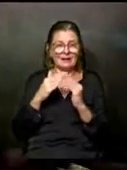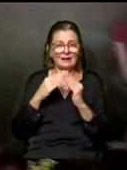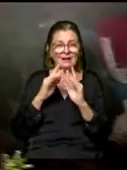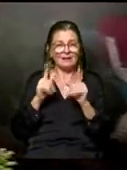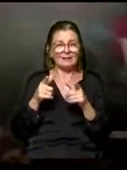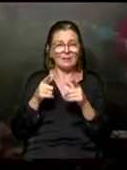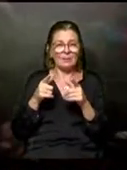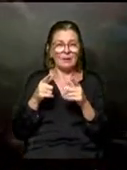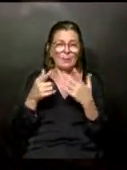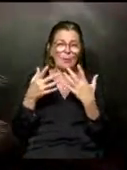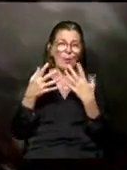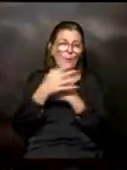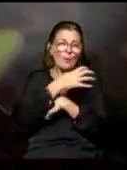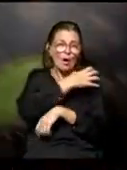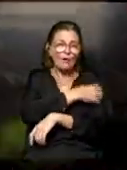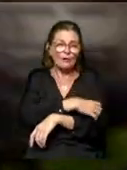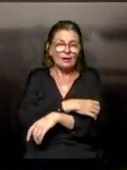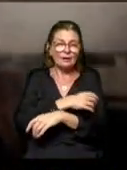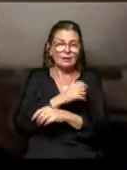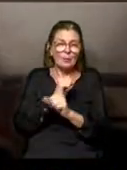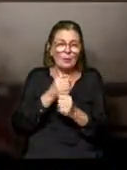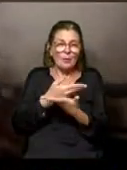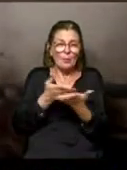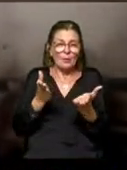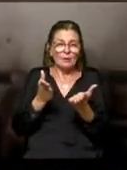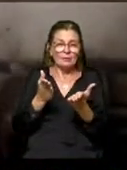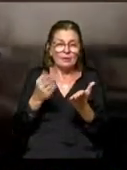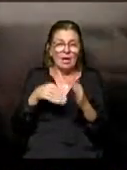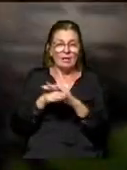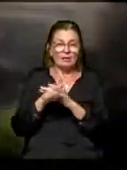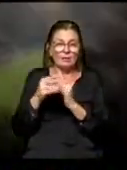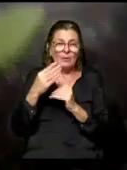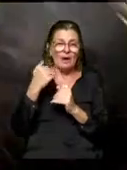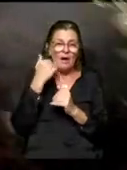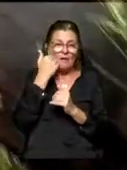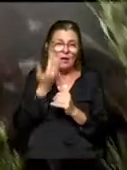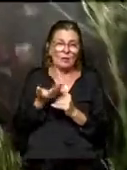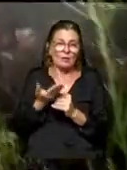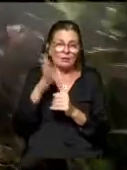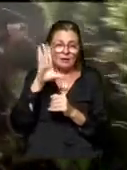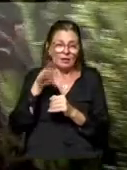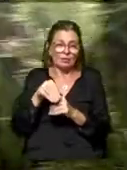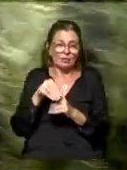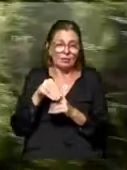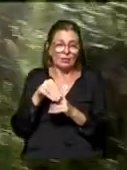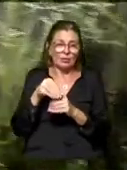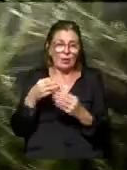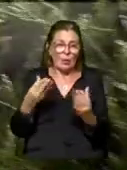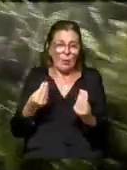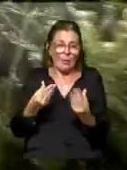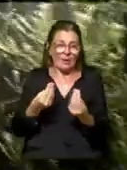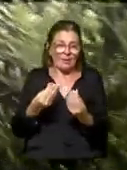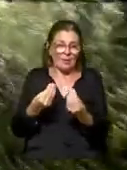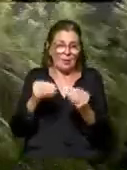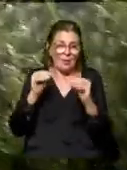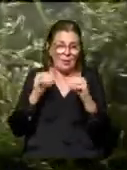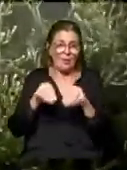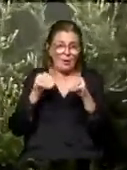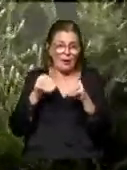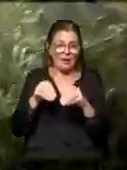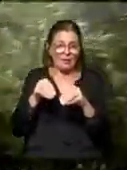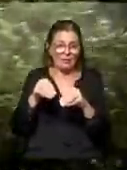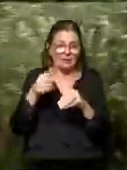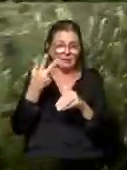muy precaria, no les muestro adentro porque me da vergüenza, pero adentro tengo todo húmedo, todo mojado hace como